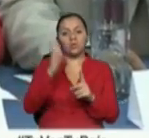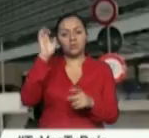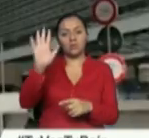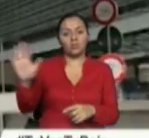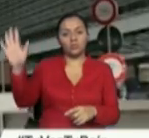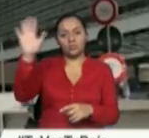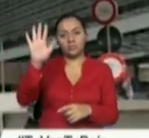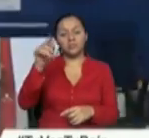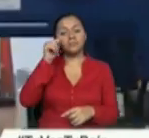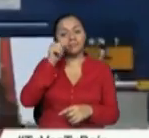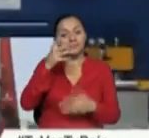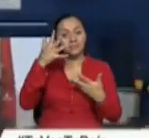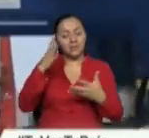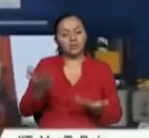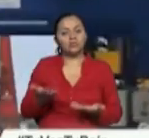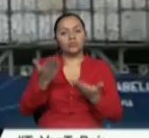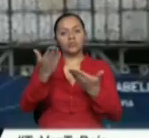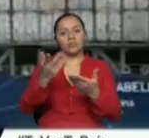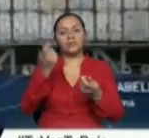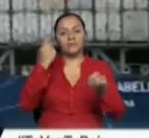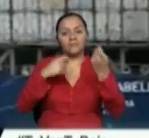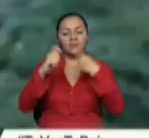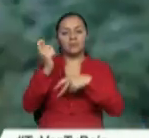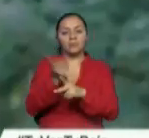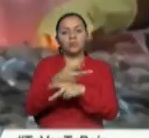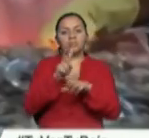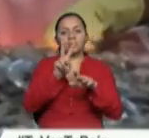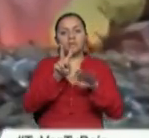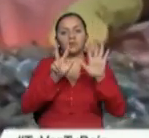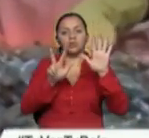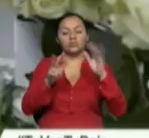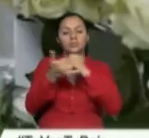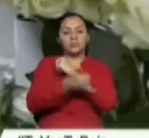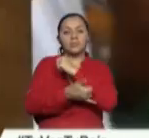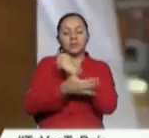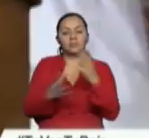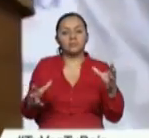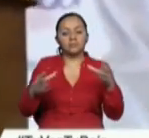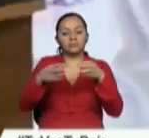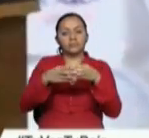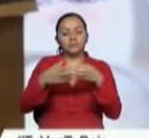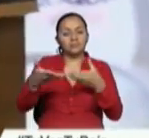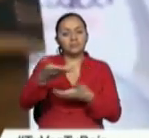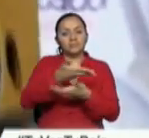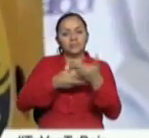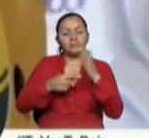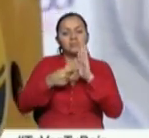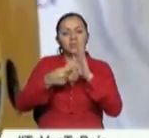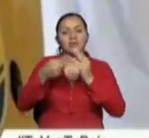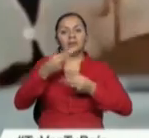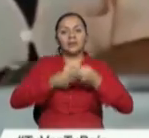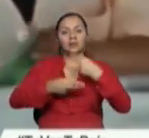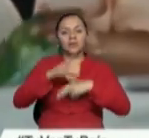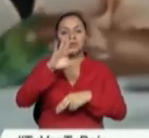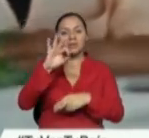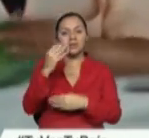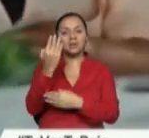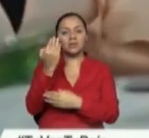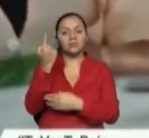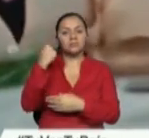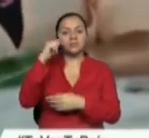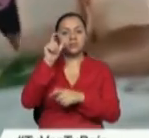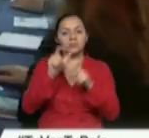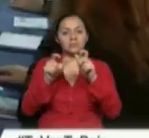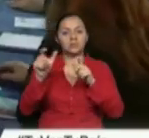Europea el cual garantiza exportaciones a los 28 países que conforman este bloque y representa un mercado de 514 millones de